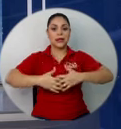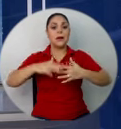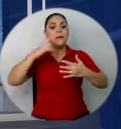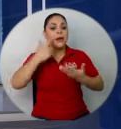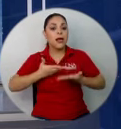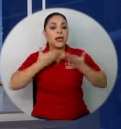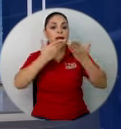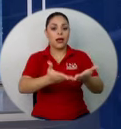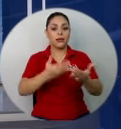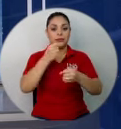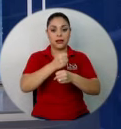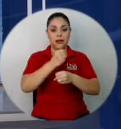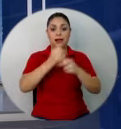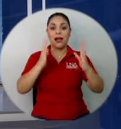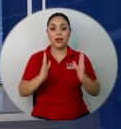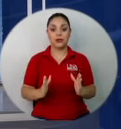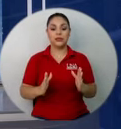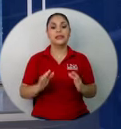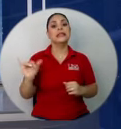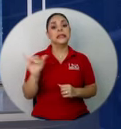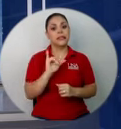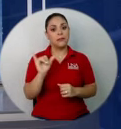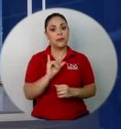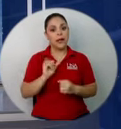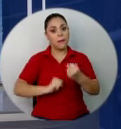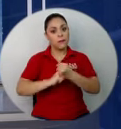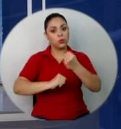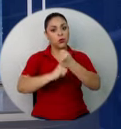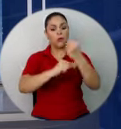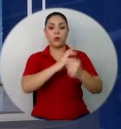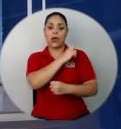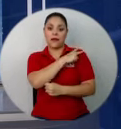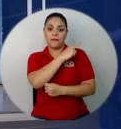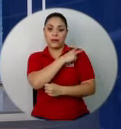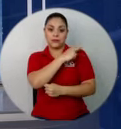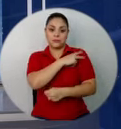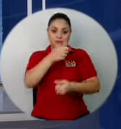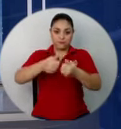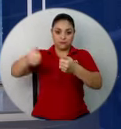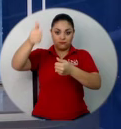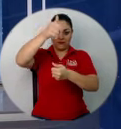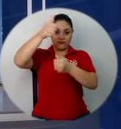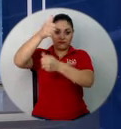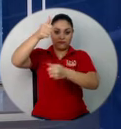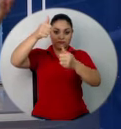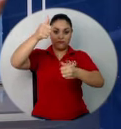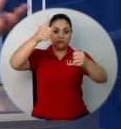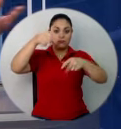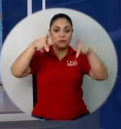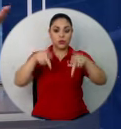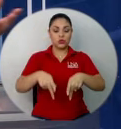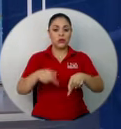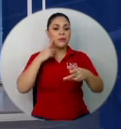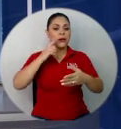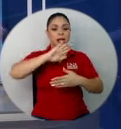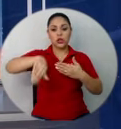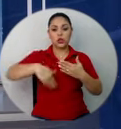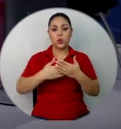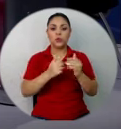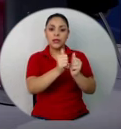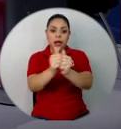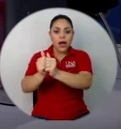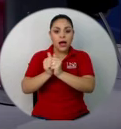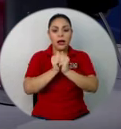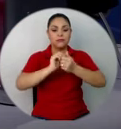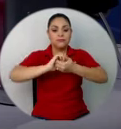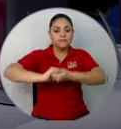y que tiene que también ser promovido por las jefaturas, las personas que están a cargo de esas otras personas, de manera que haya una armonía en el ambiente